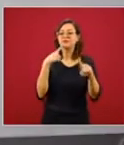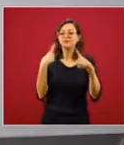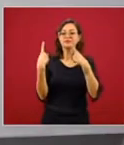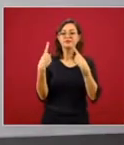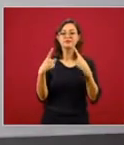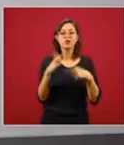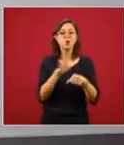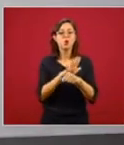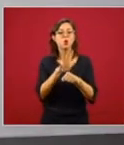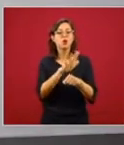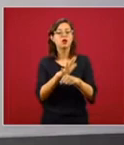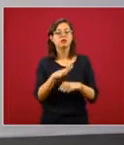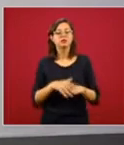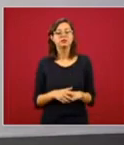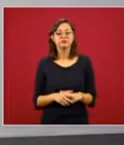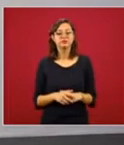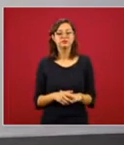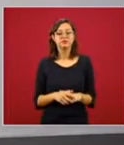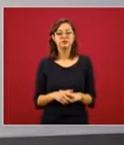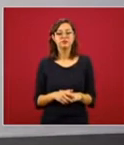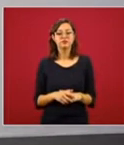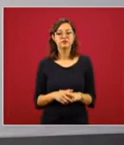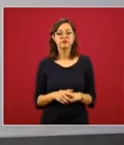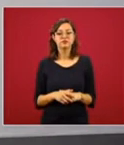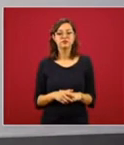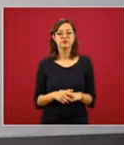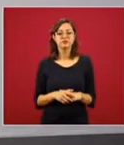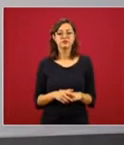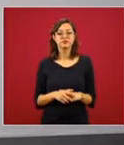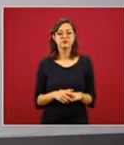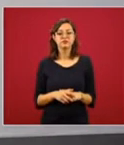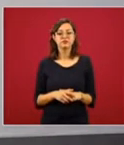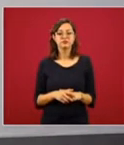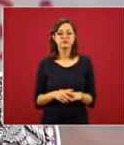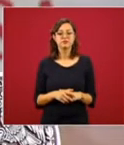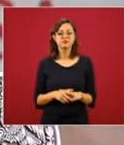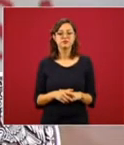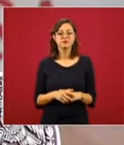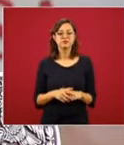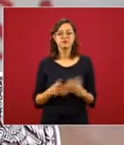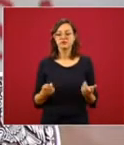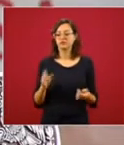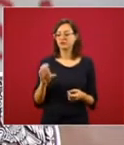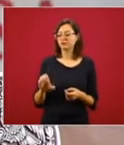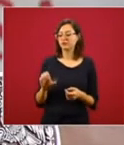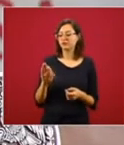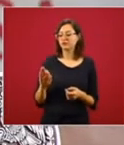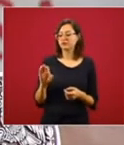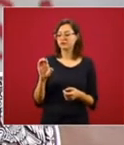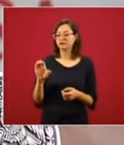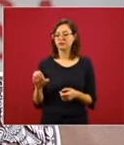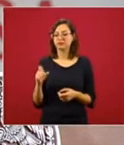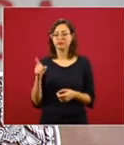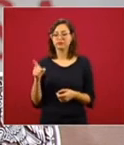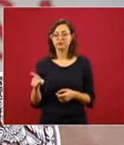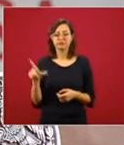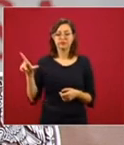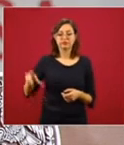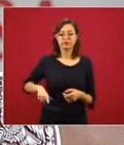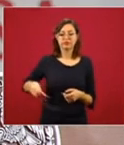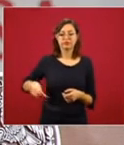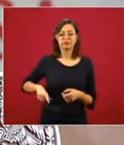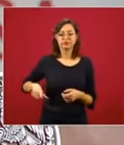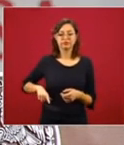de que hay preponderancia de la Comisión Federal de Electricidad o del Estado,